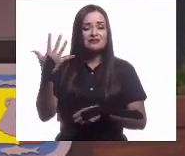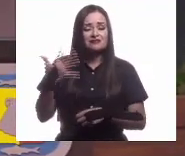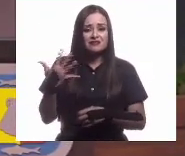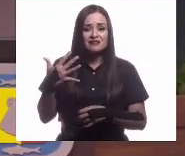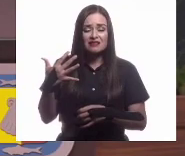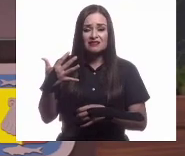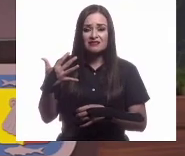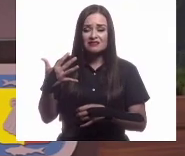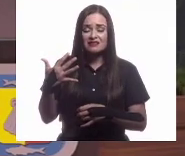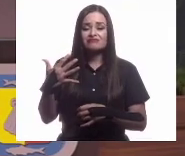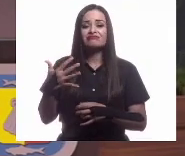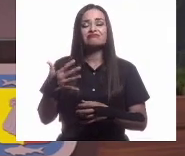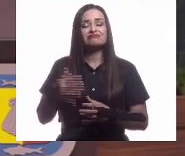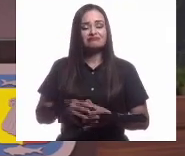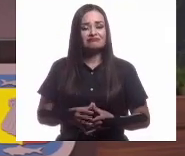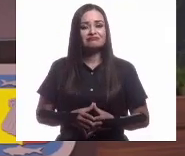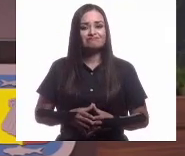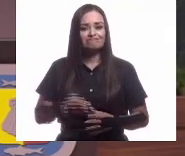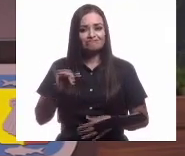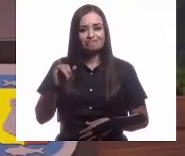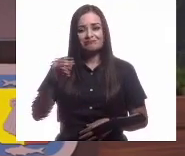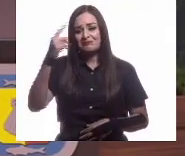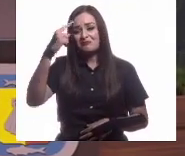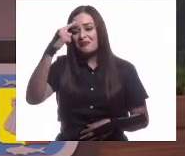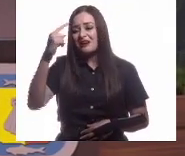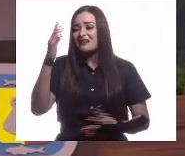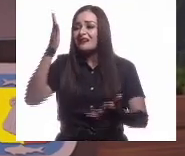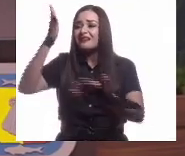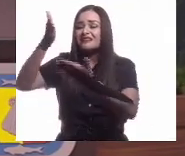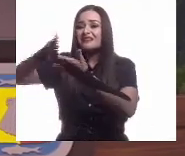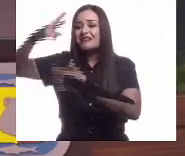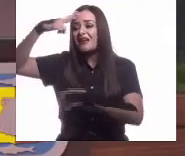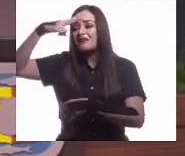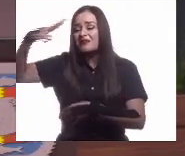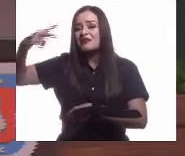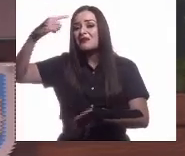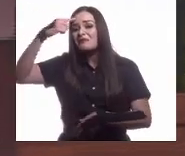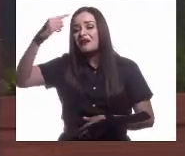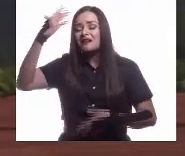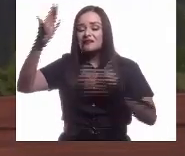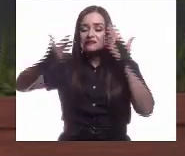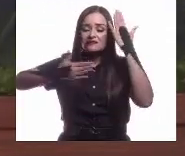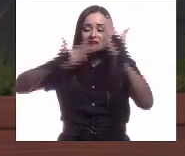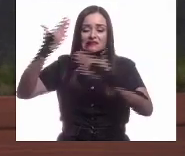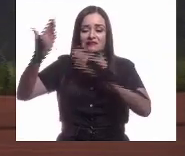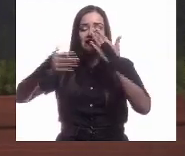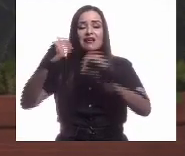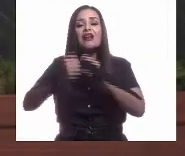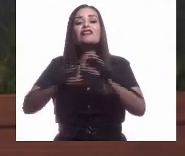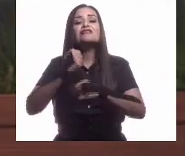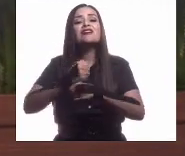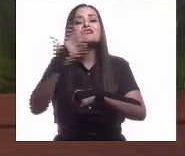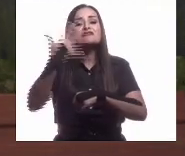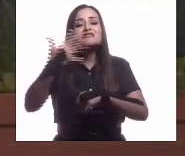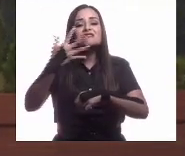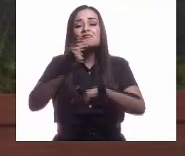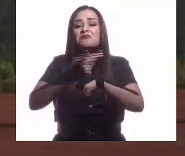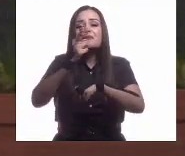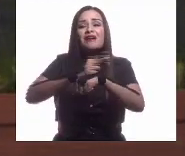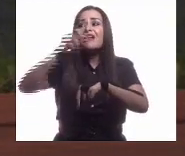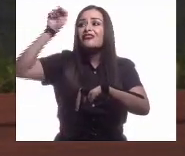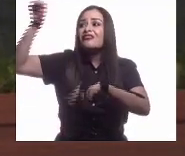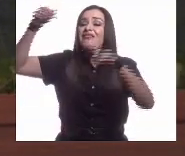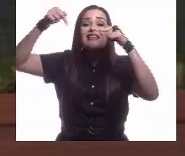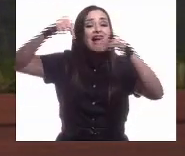cruzar el país completo y llegar a ese monstruo que era la Ciudad de México para poder seguir continuando sus estudios y hacer la preparatoria. En